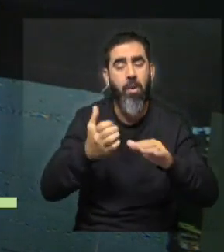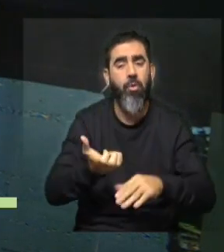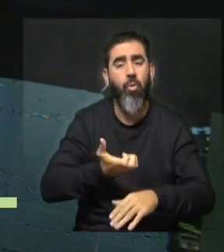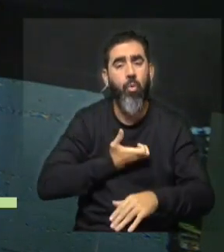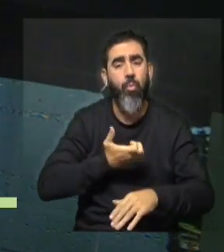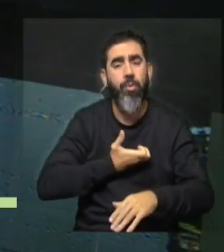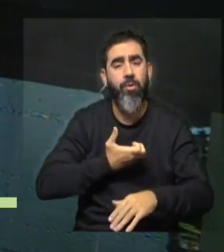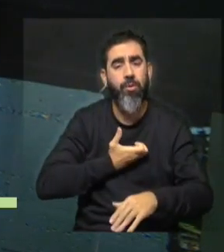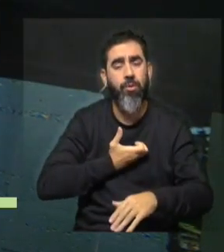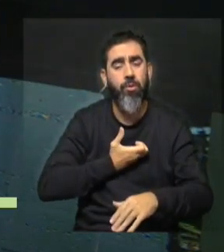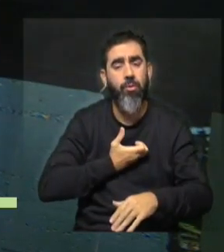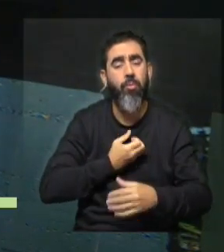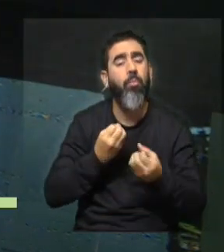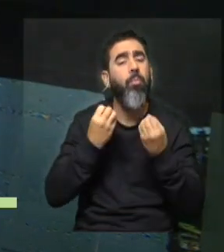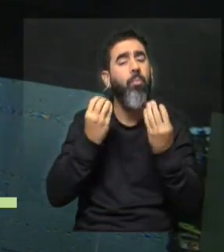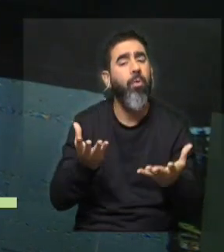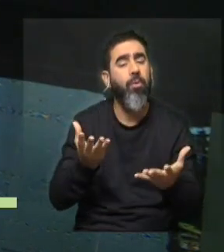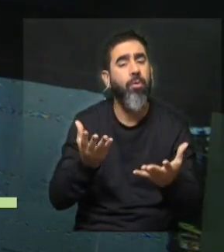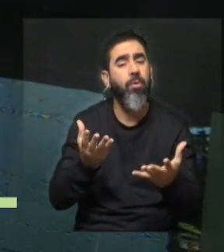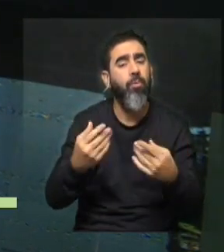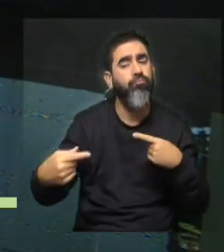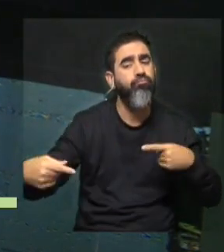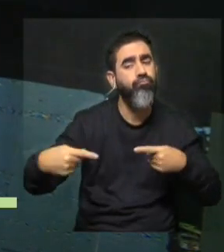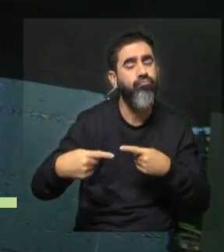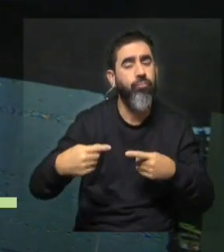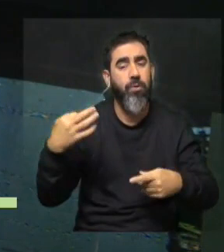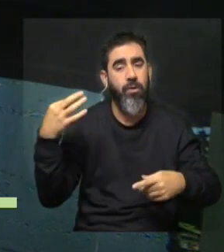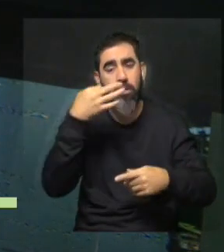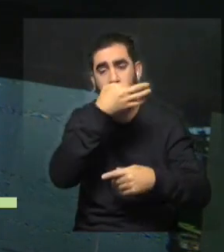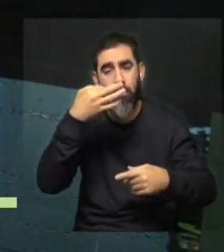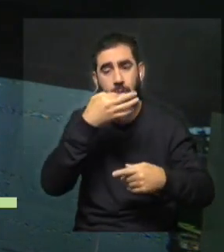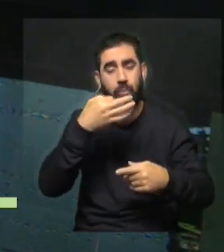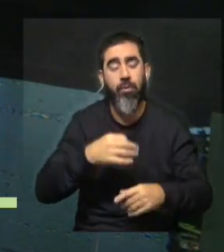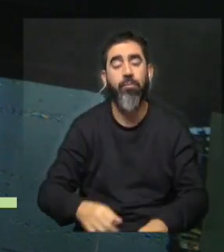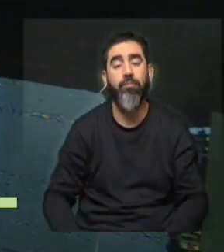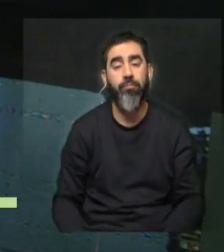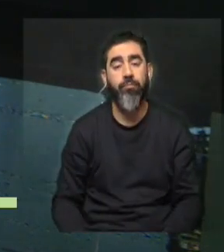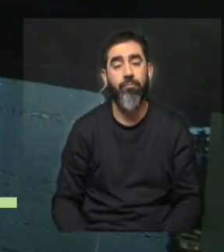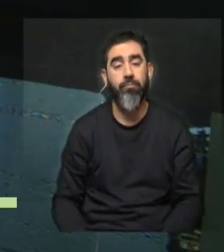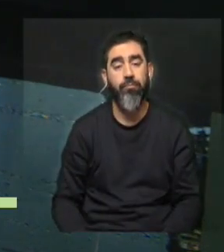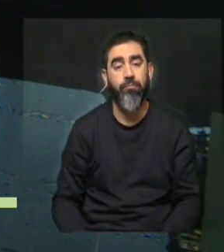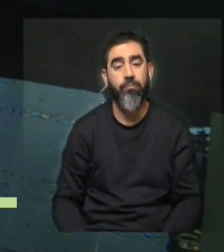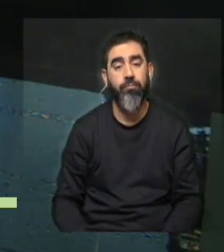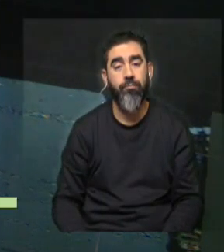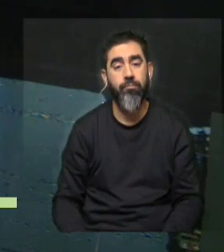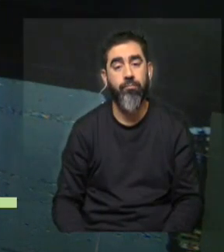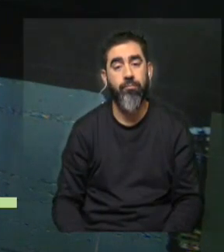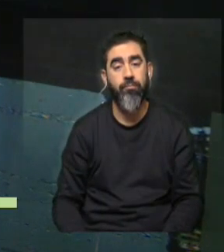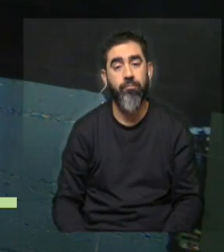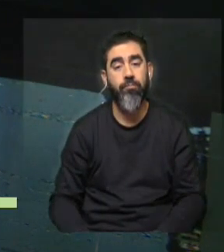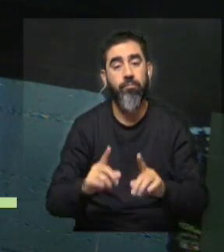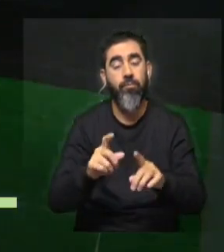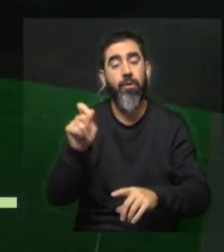homicidios registrados en los últimos meses por combate frontal al narcotráfico dijo el jerarca y vamos a estar hablando también de